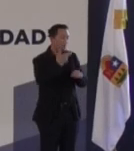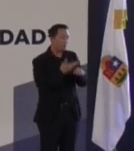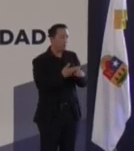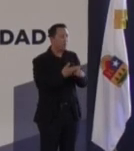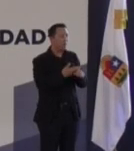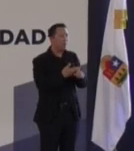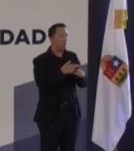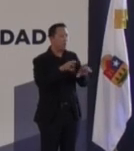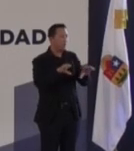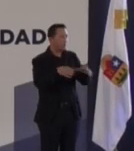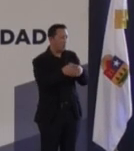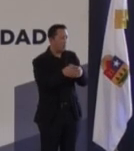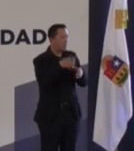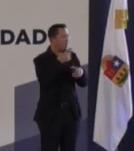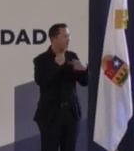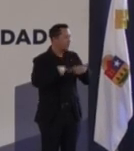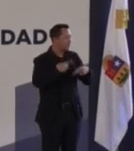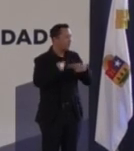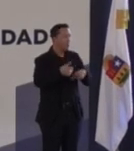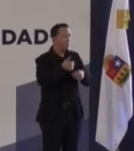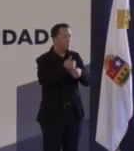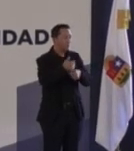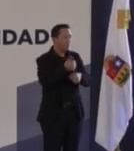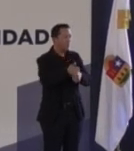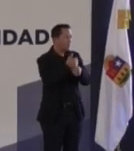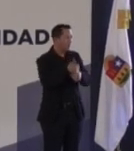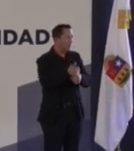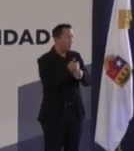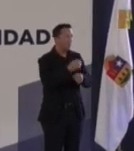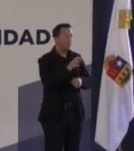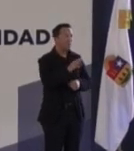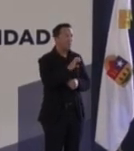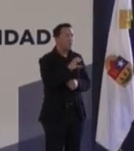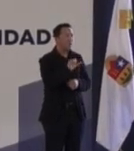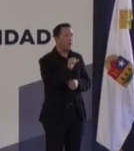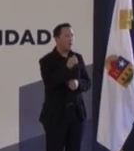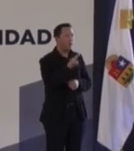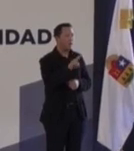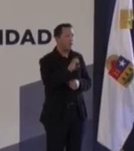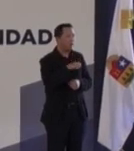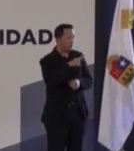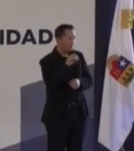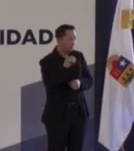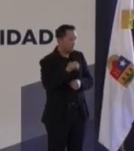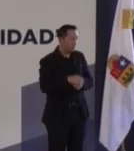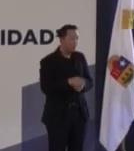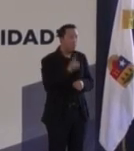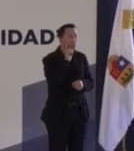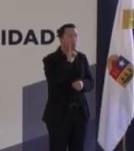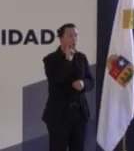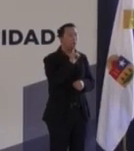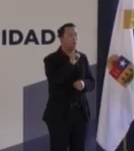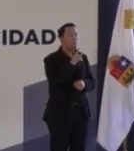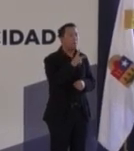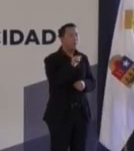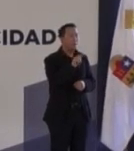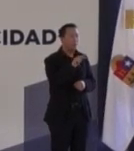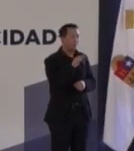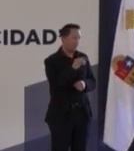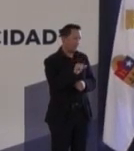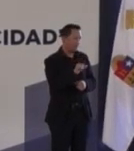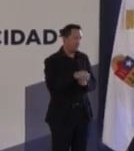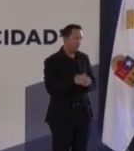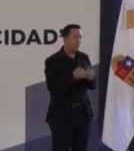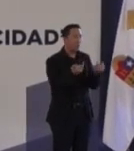de Víctimas de la SABECRO, en representación de la maestra Carla Patricia Rivero González, al maestro Sixto